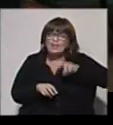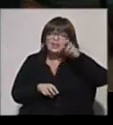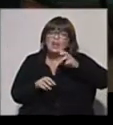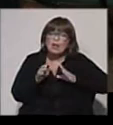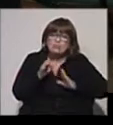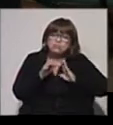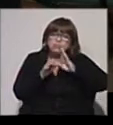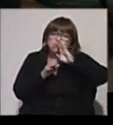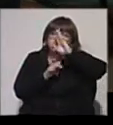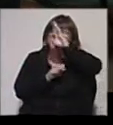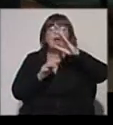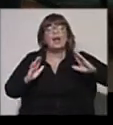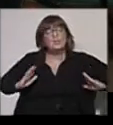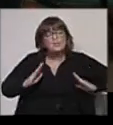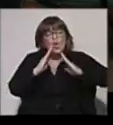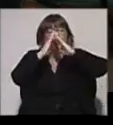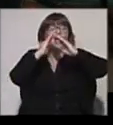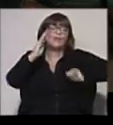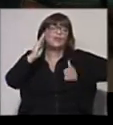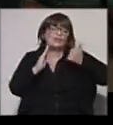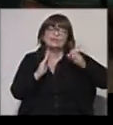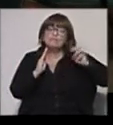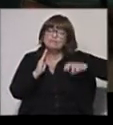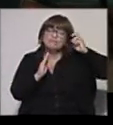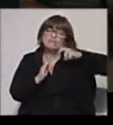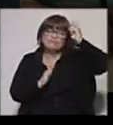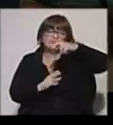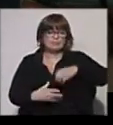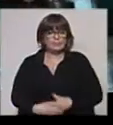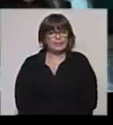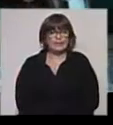haber montaña, ¿sí?, lo tienen que practicar en la montaña.